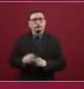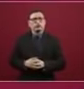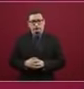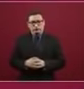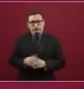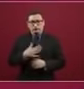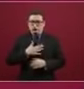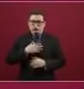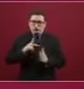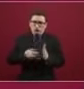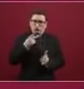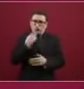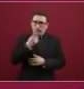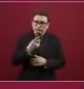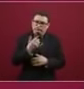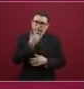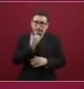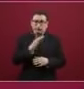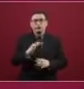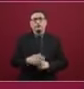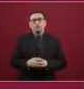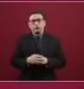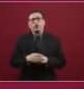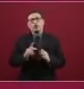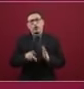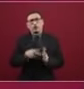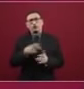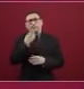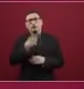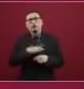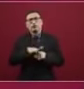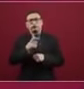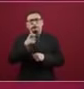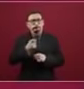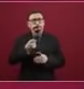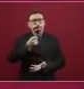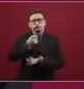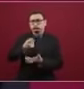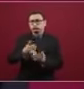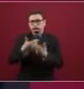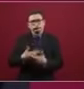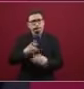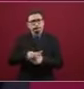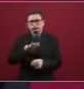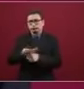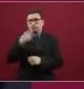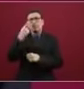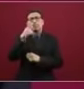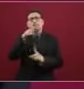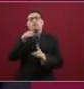sea reiterativo, que contaremos con los recursos suficientes para